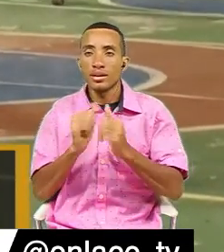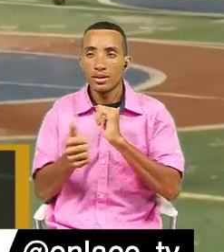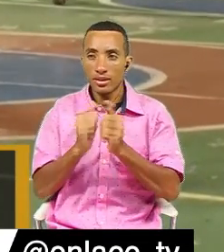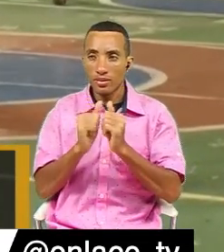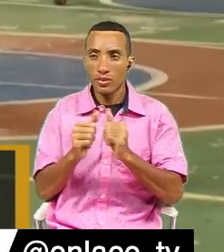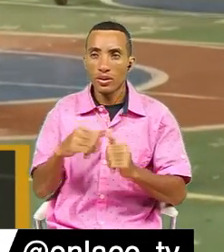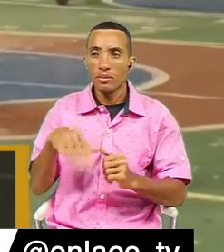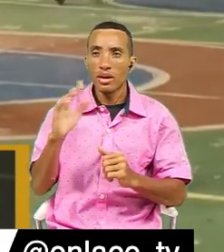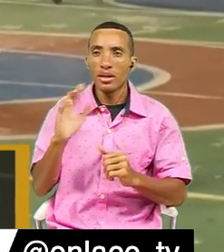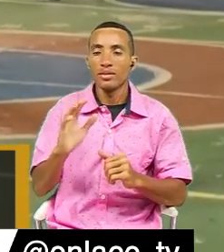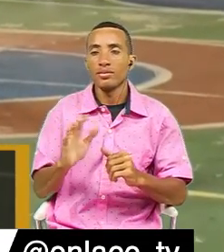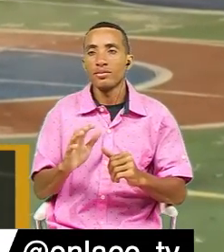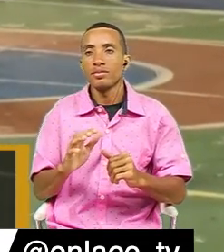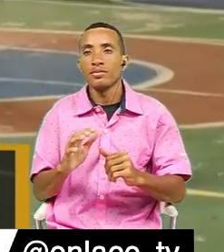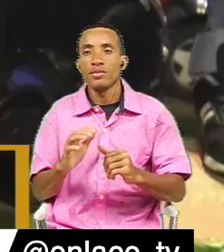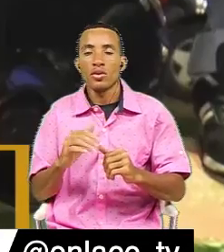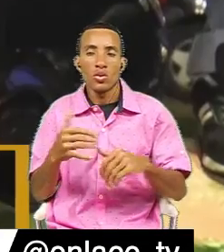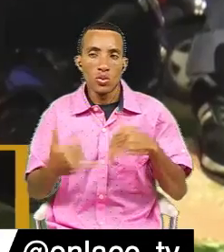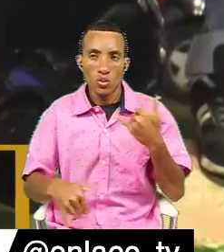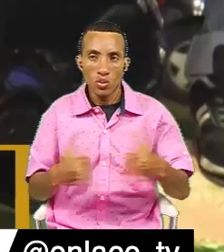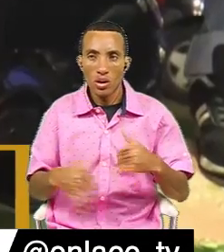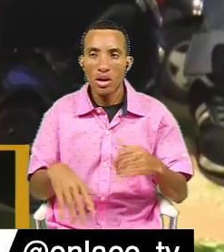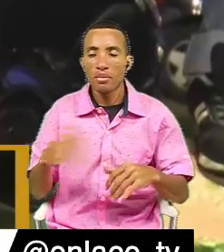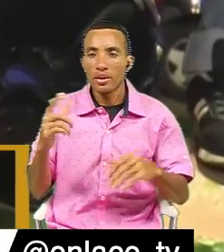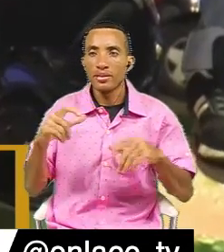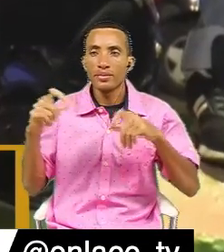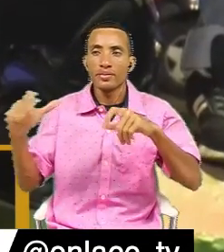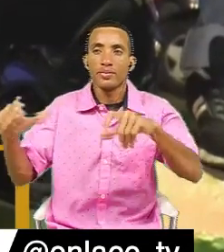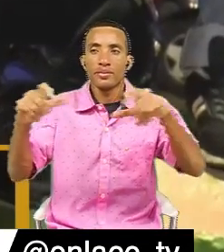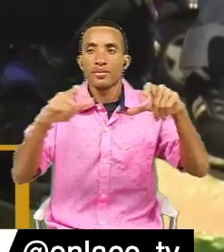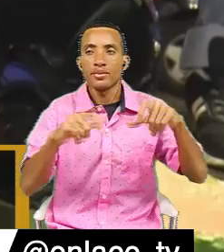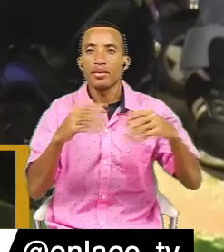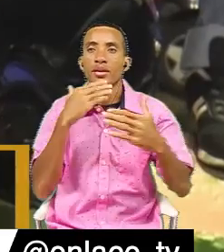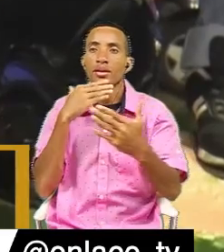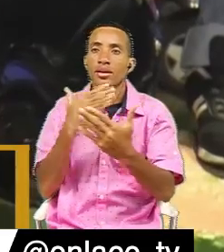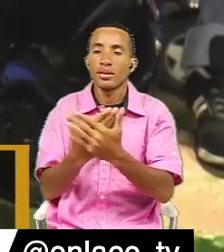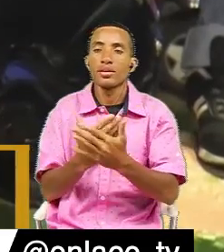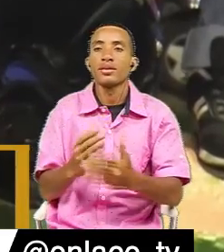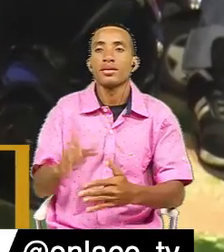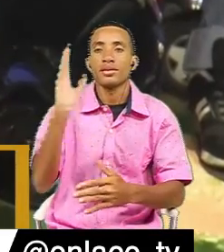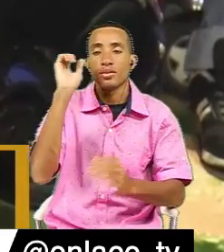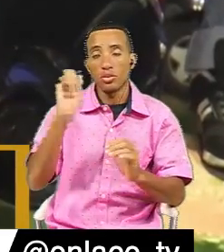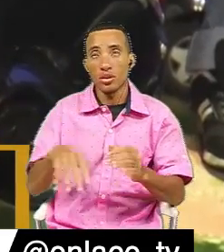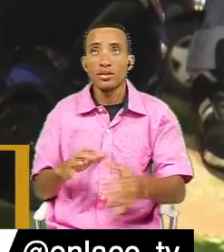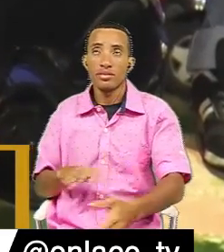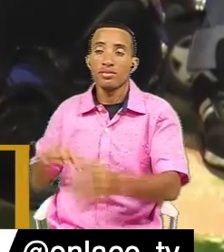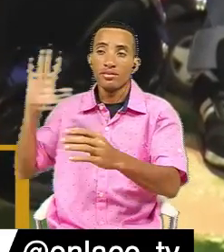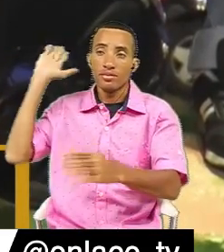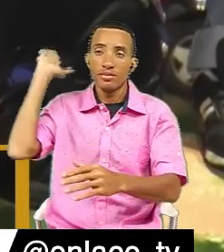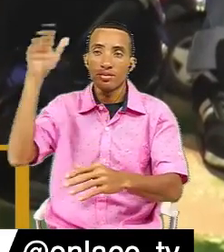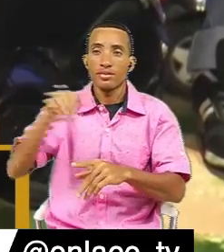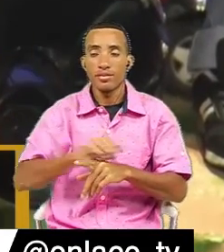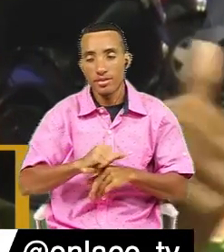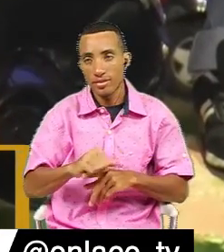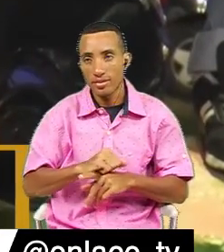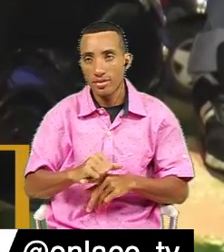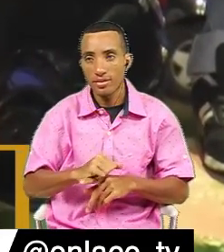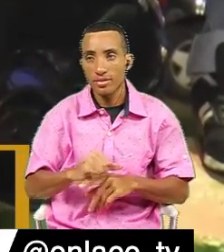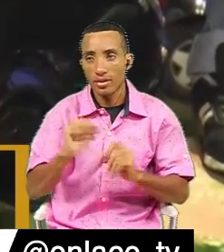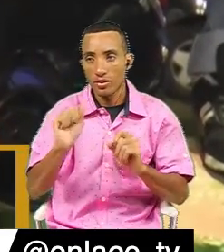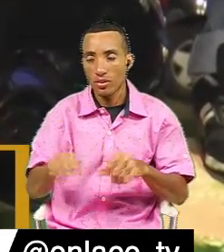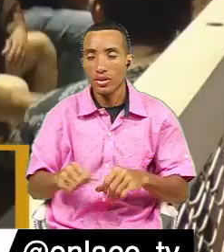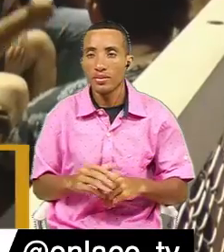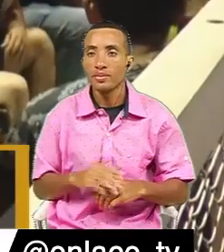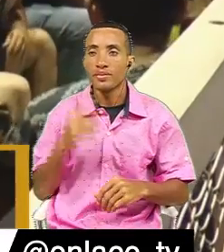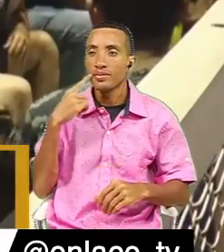más jugados de pronto. Los escenarios deportivos pues gracias a Dios cumplen con para jugar este deporte y los estamos utilizando y pues como ven